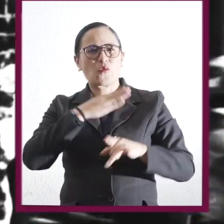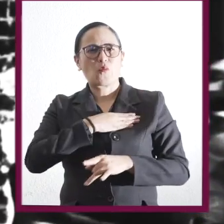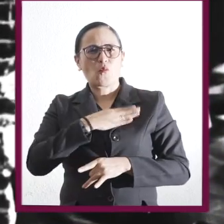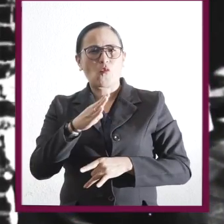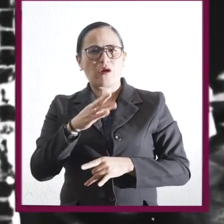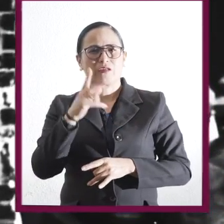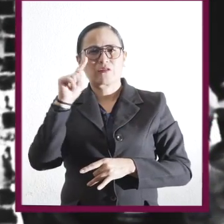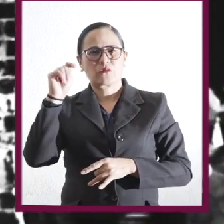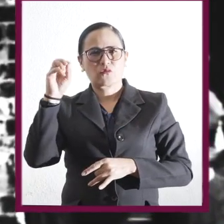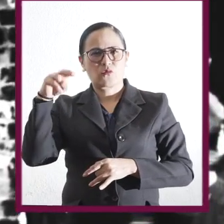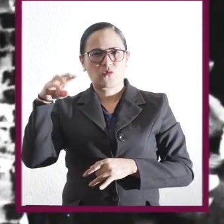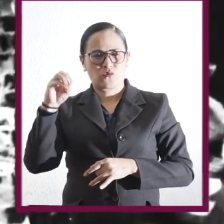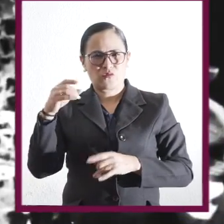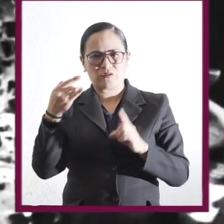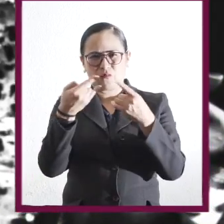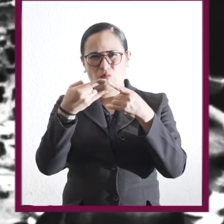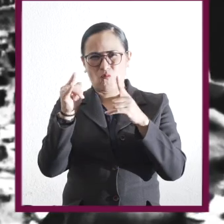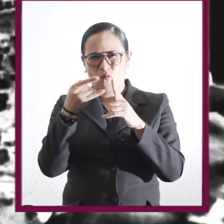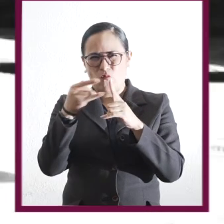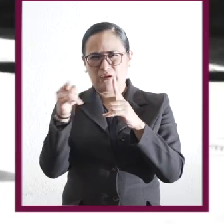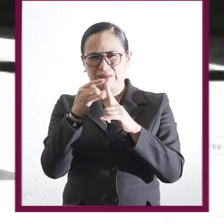Buen Tono junto a la puerta.